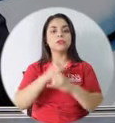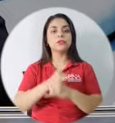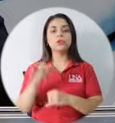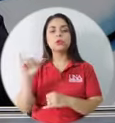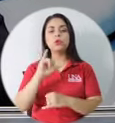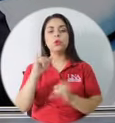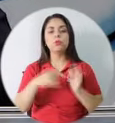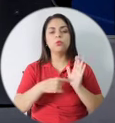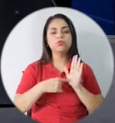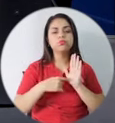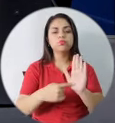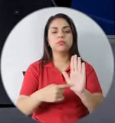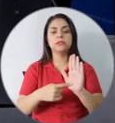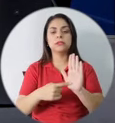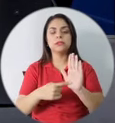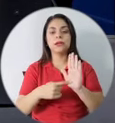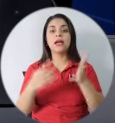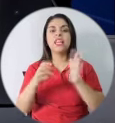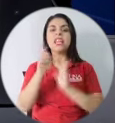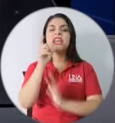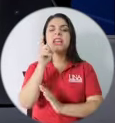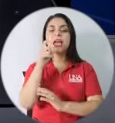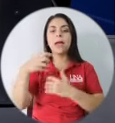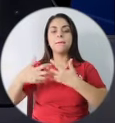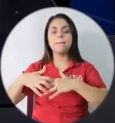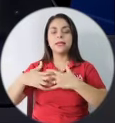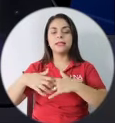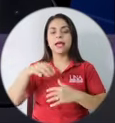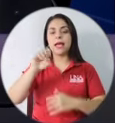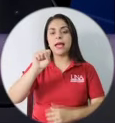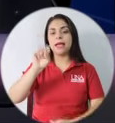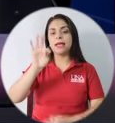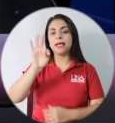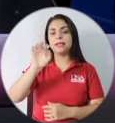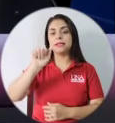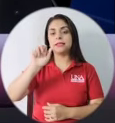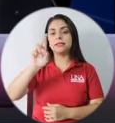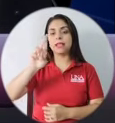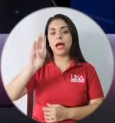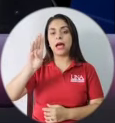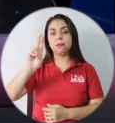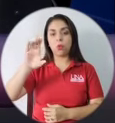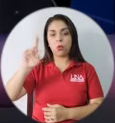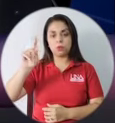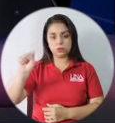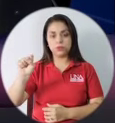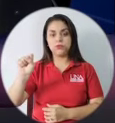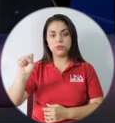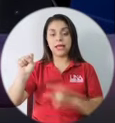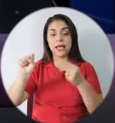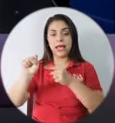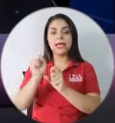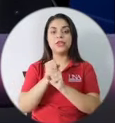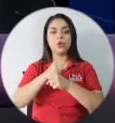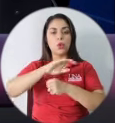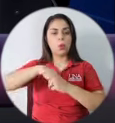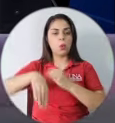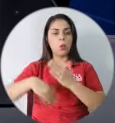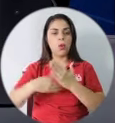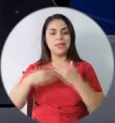un baluarte, Starbucks, porque desarrolló toda la línea de tiendas de café. A nivel